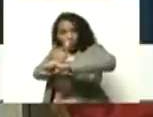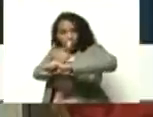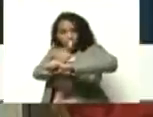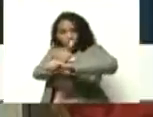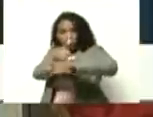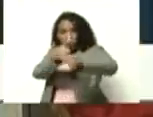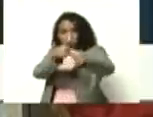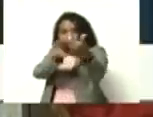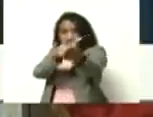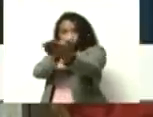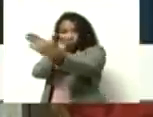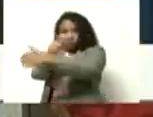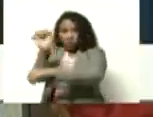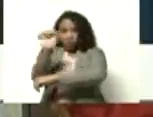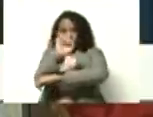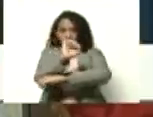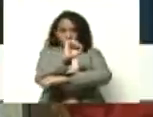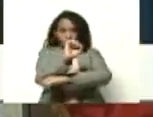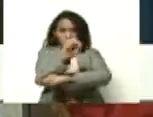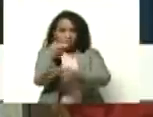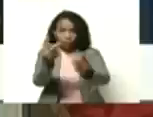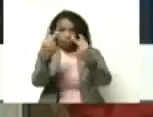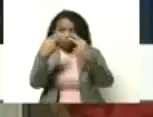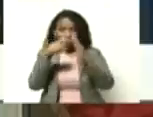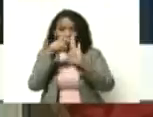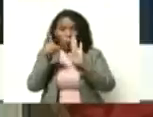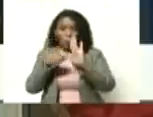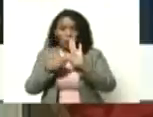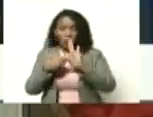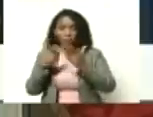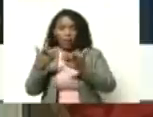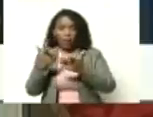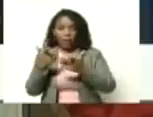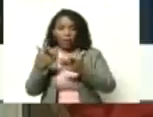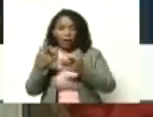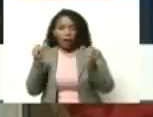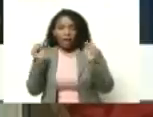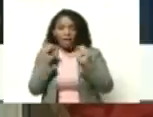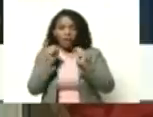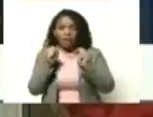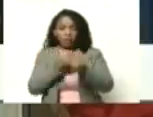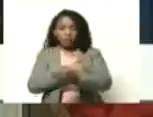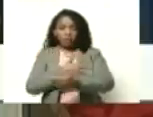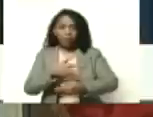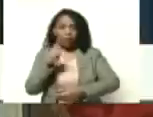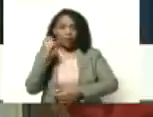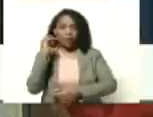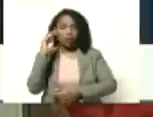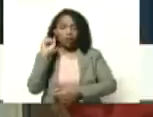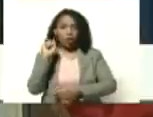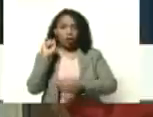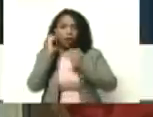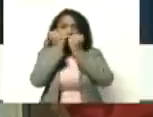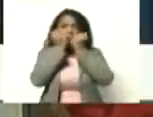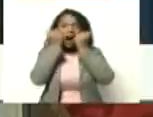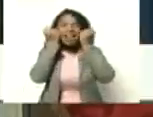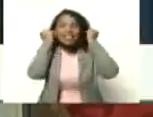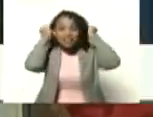del carro en presencia totalmente a sangre fría y tito gloria lo amordazan